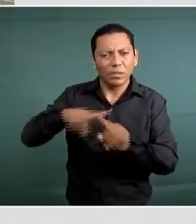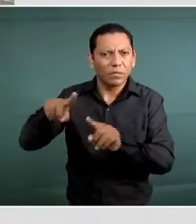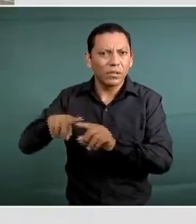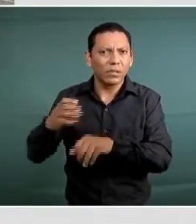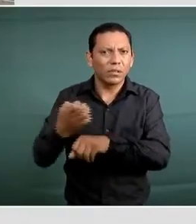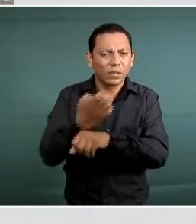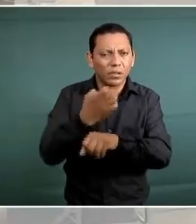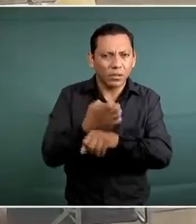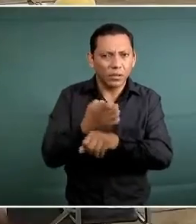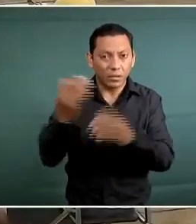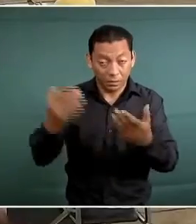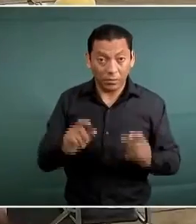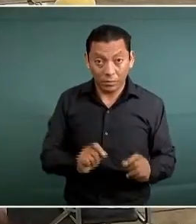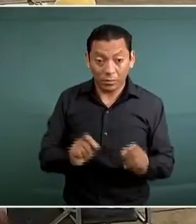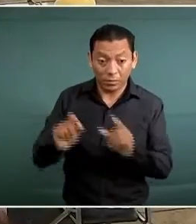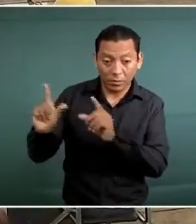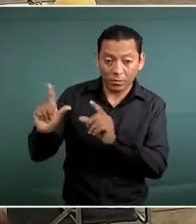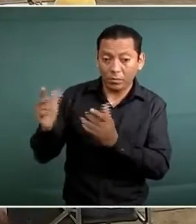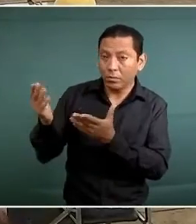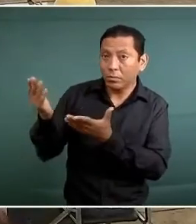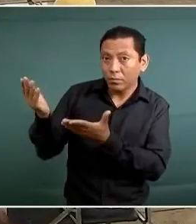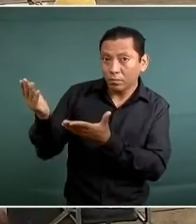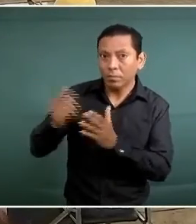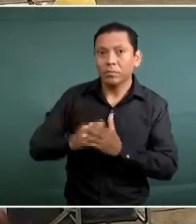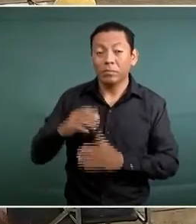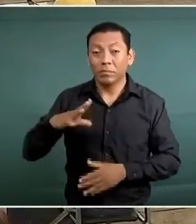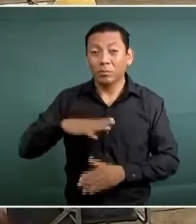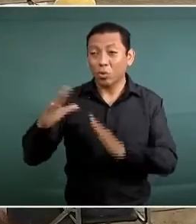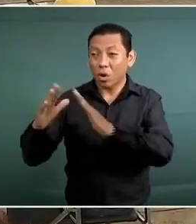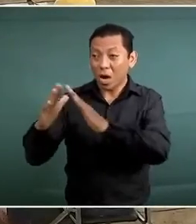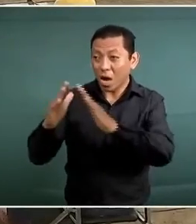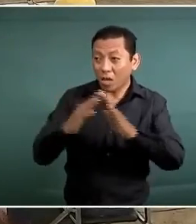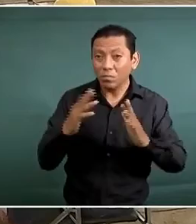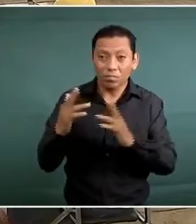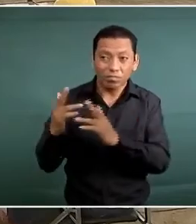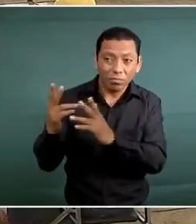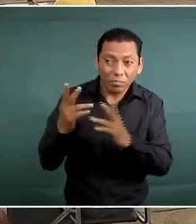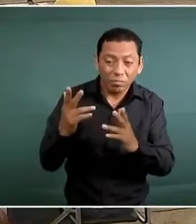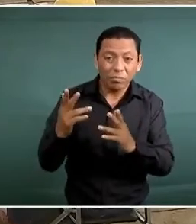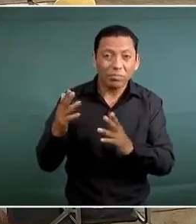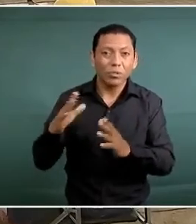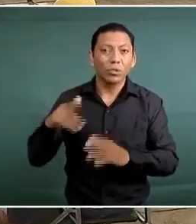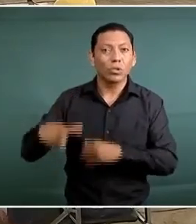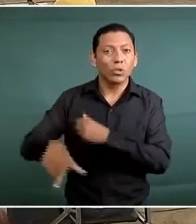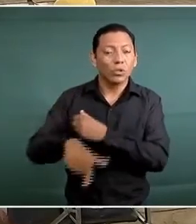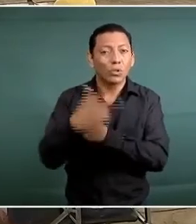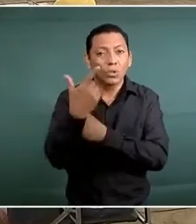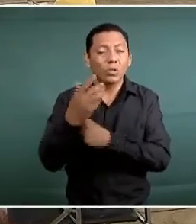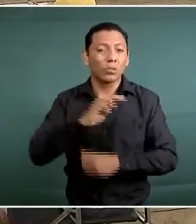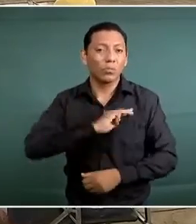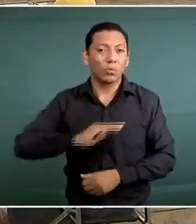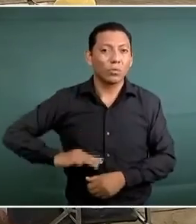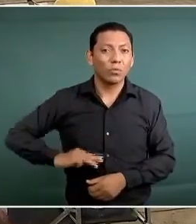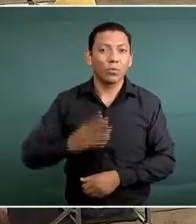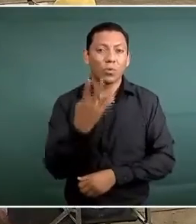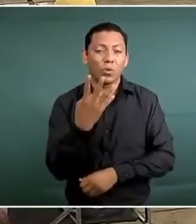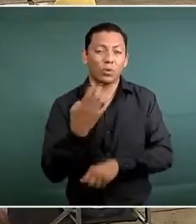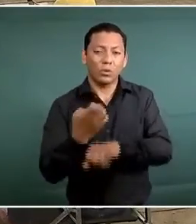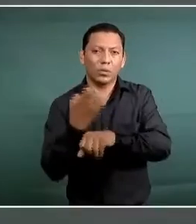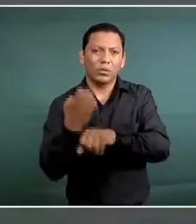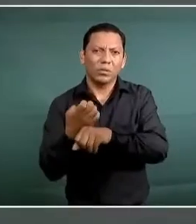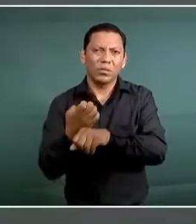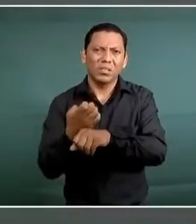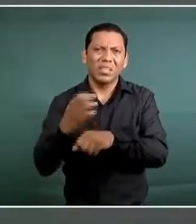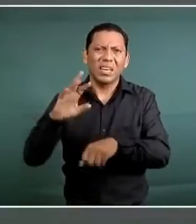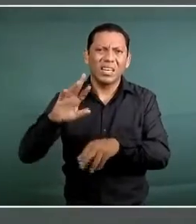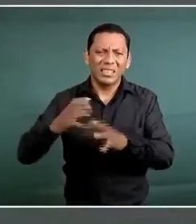entidades, la siguiente, por favor, tenemos viviendas afectadas en doce municipios de cuatro estados, deslizamientos